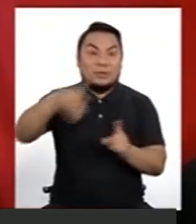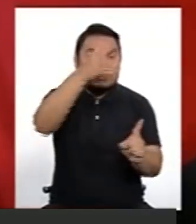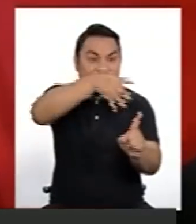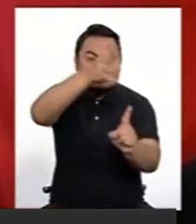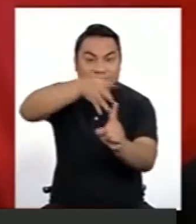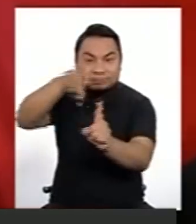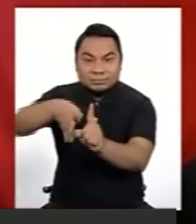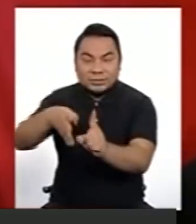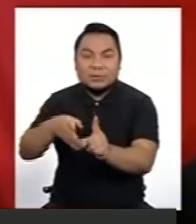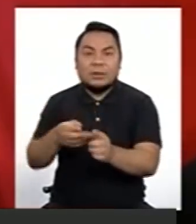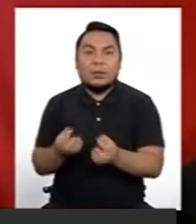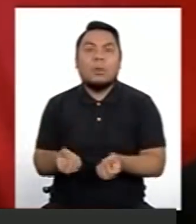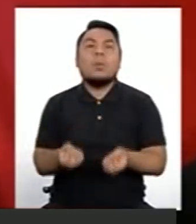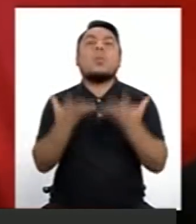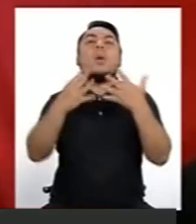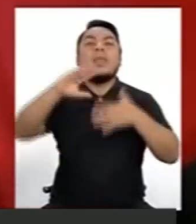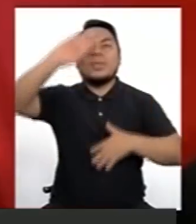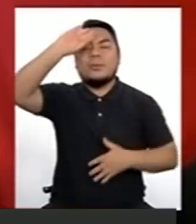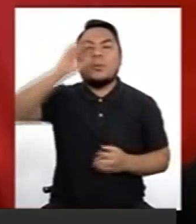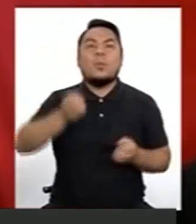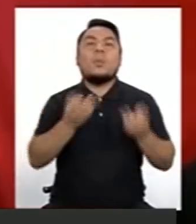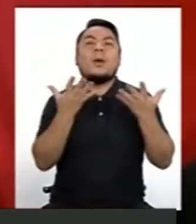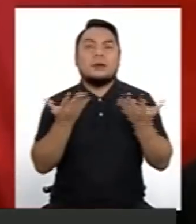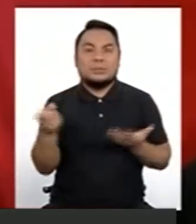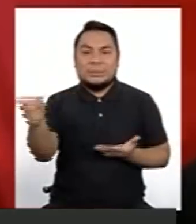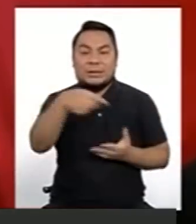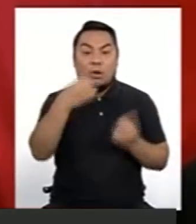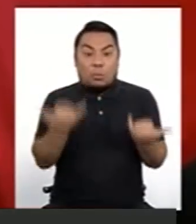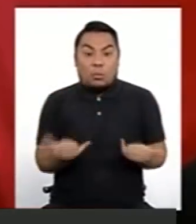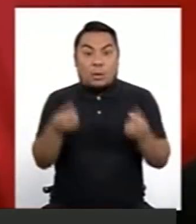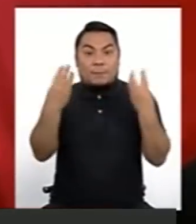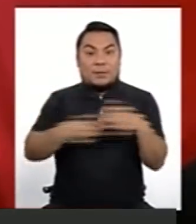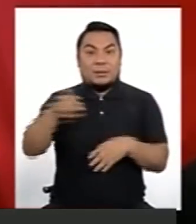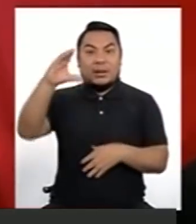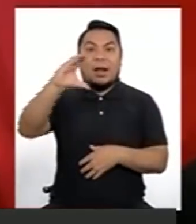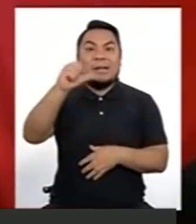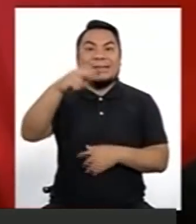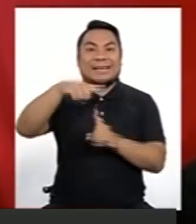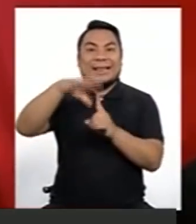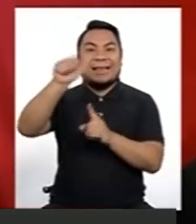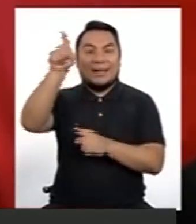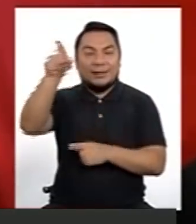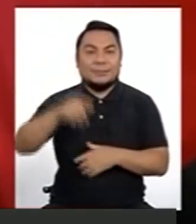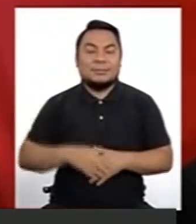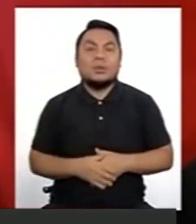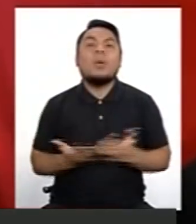sido muestreados hoy día en el mercado de Caquetá?